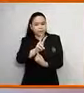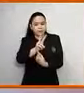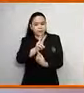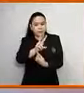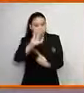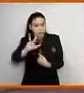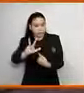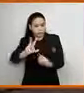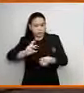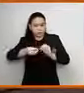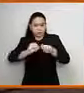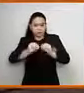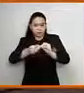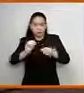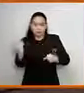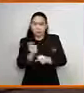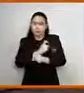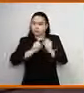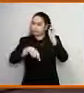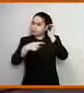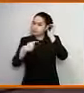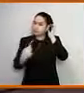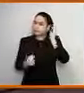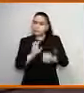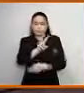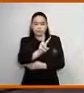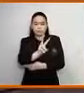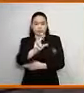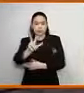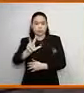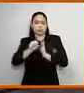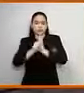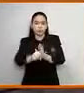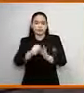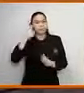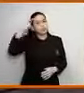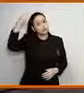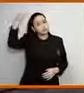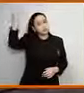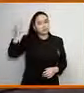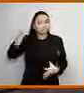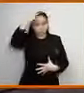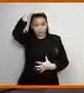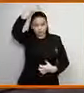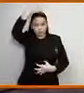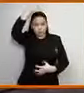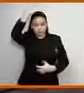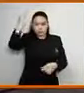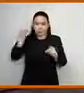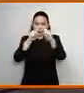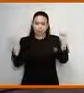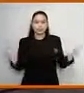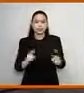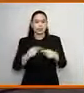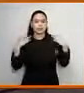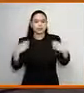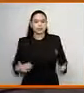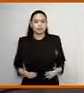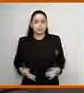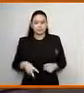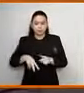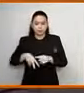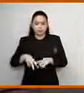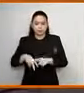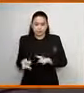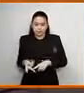3. Número ganador para la diaria, 23, con su símbolo de sueños, mono. En el cuadro del cuerpo representado en la pantorrilla